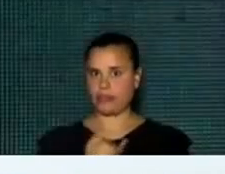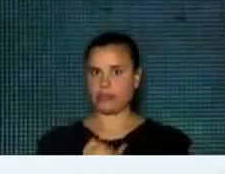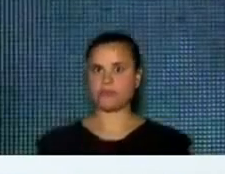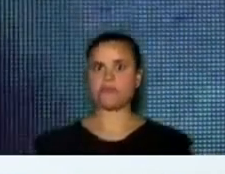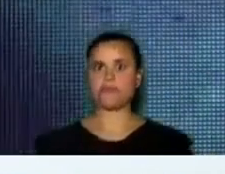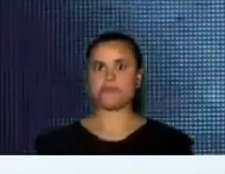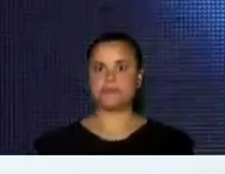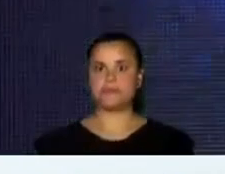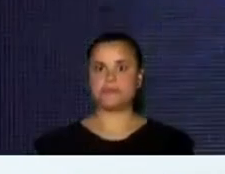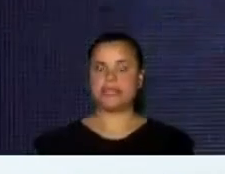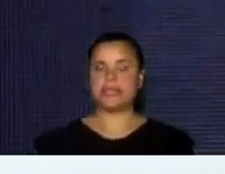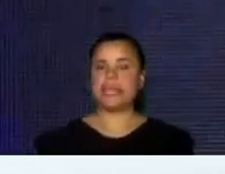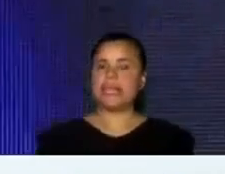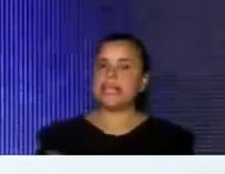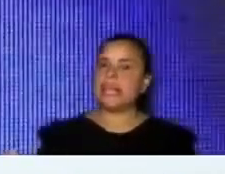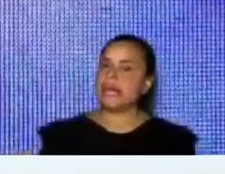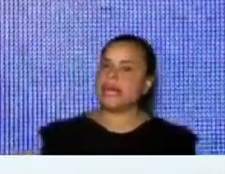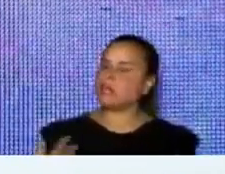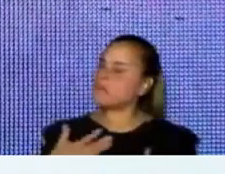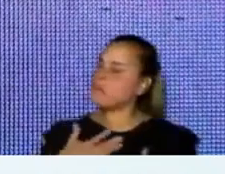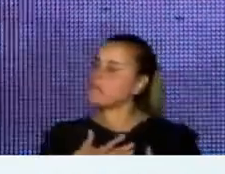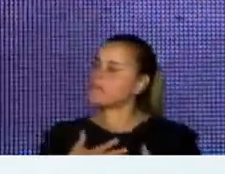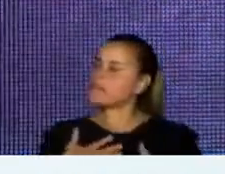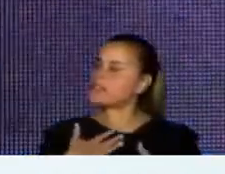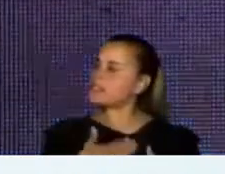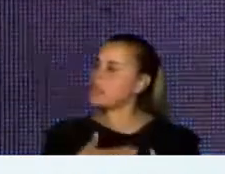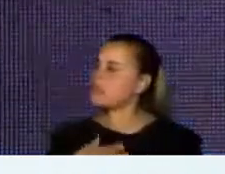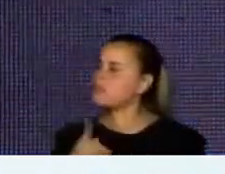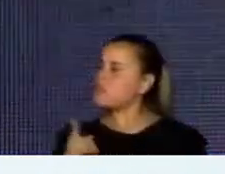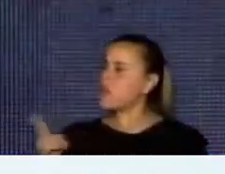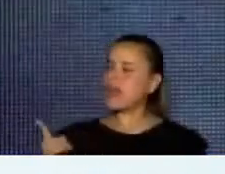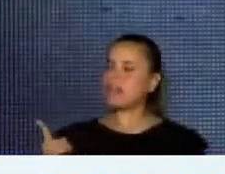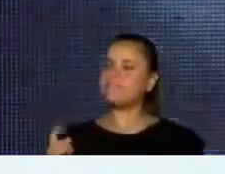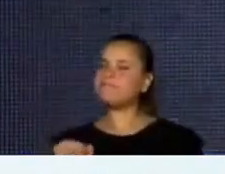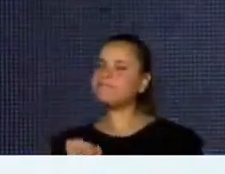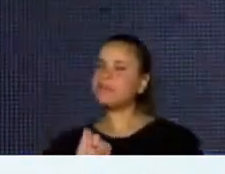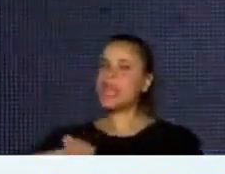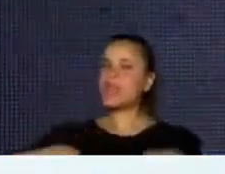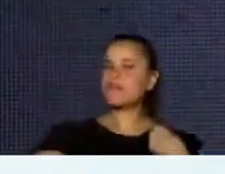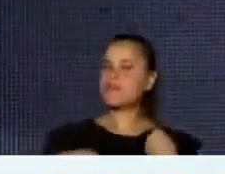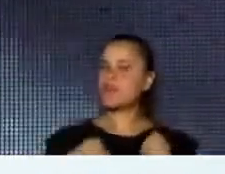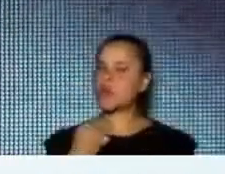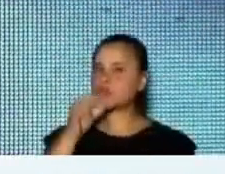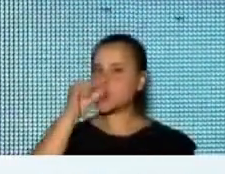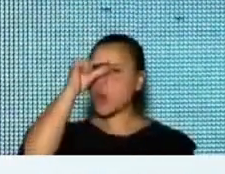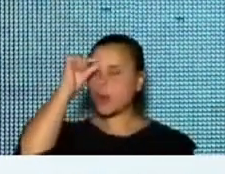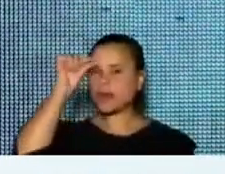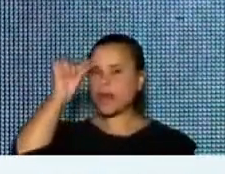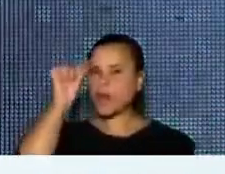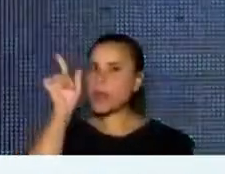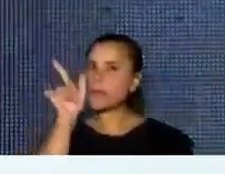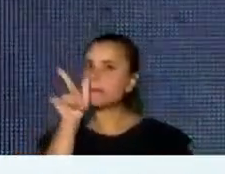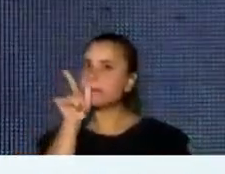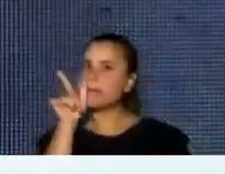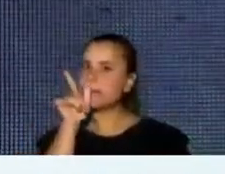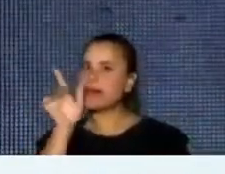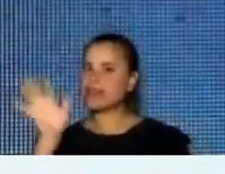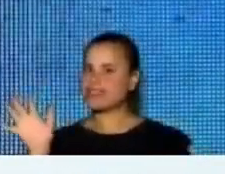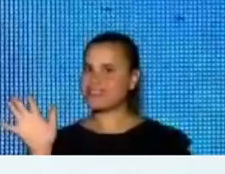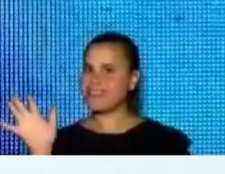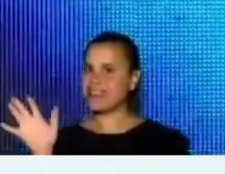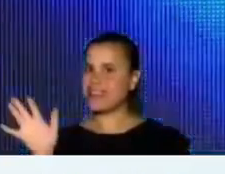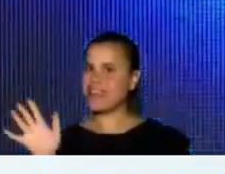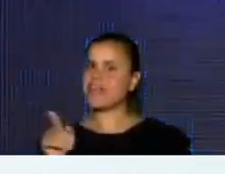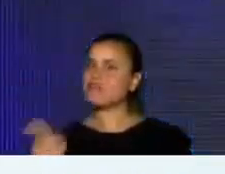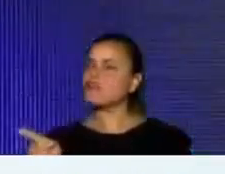va a tener problemas para atacar a una madre fallecida, de una persona. Realmente me pareció muy bajo. Del otro lado lo tenemos a Coqui, que también me acordaba,